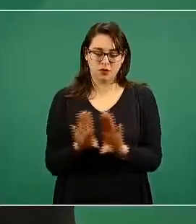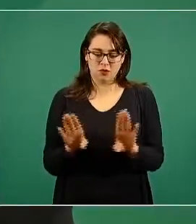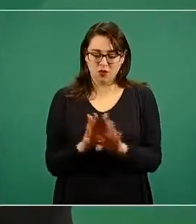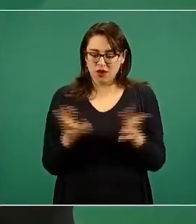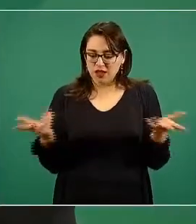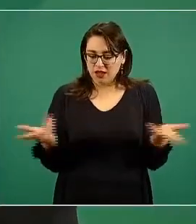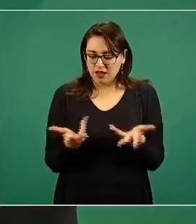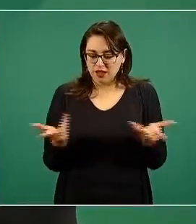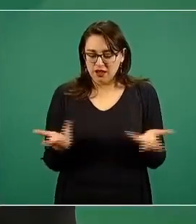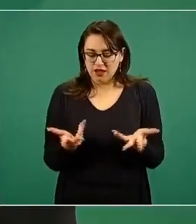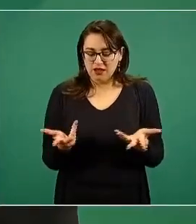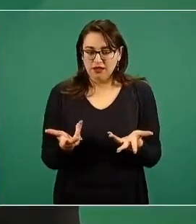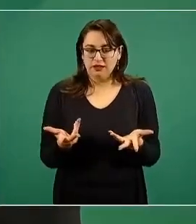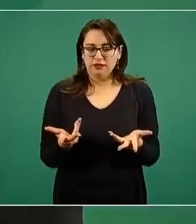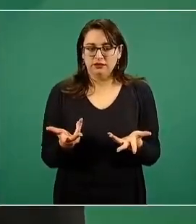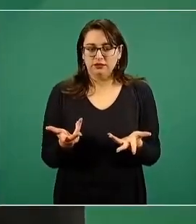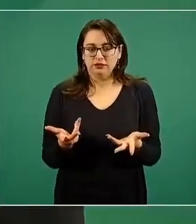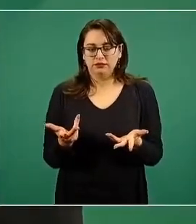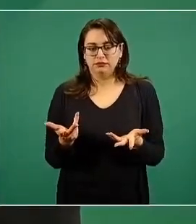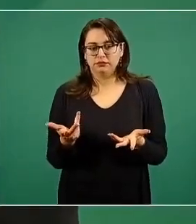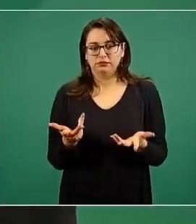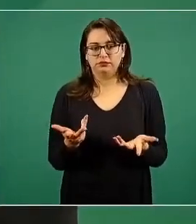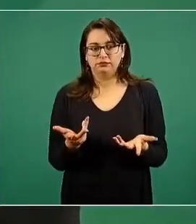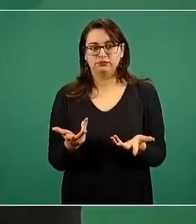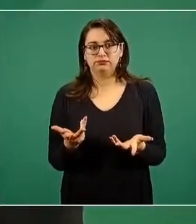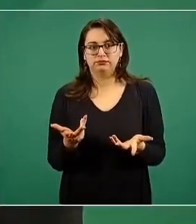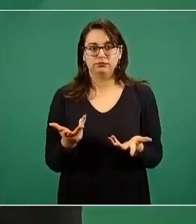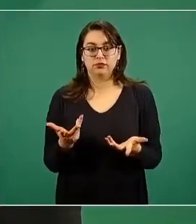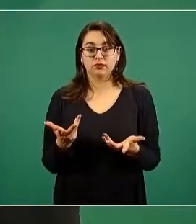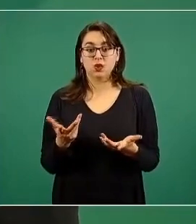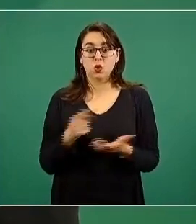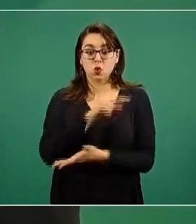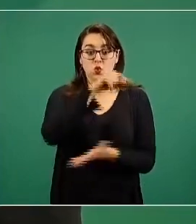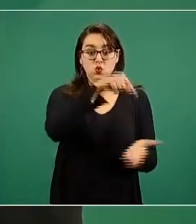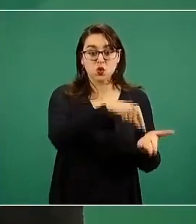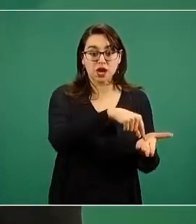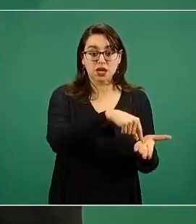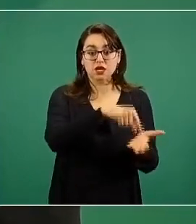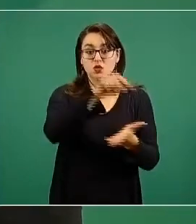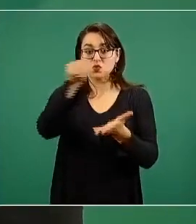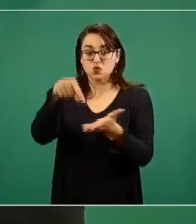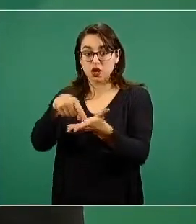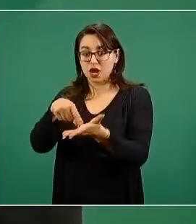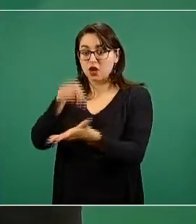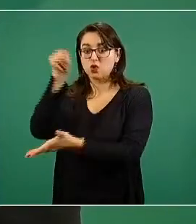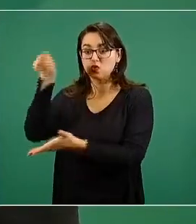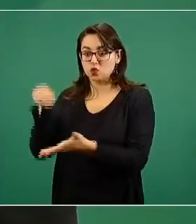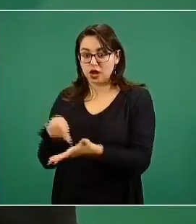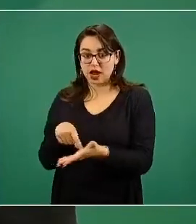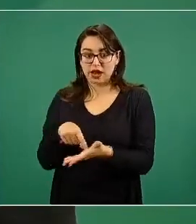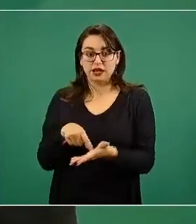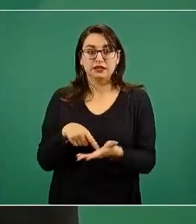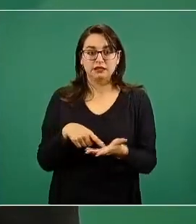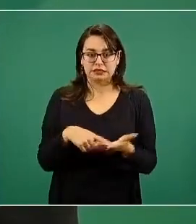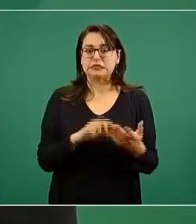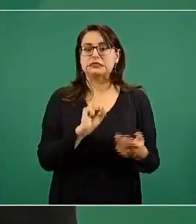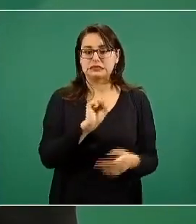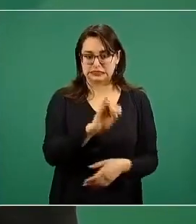análisis de cuáles son los lugares específicos en donde sí se requiere de desechar este tipo